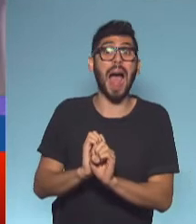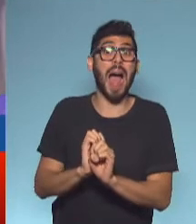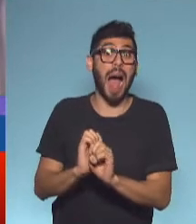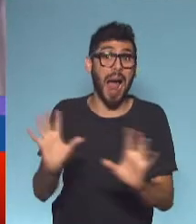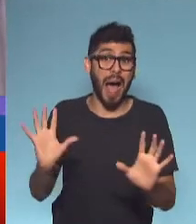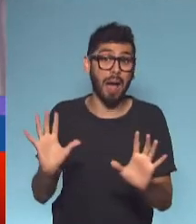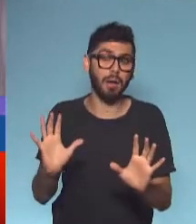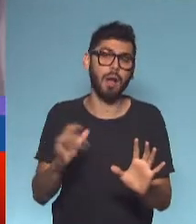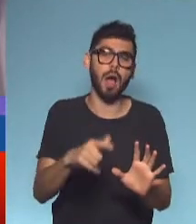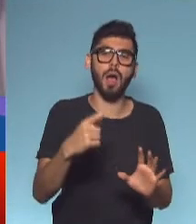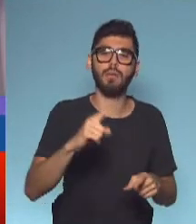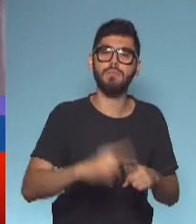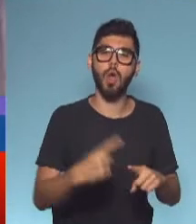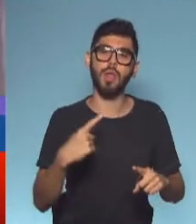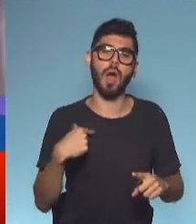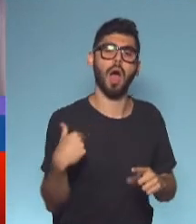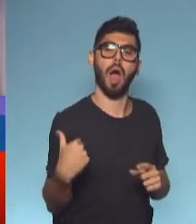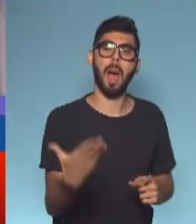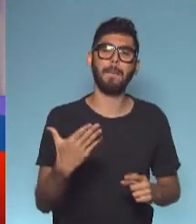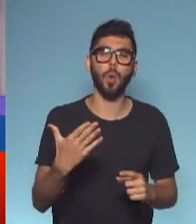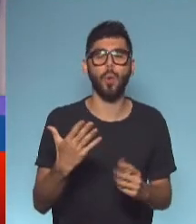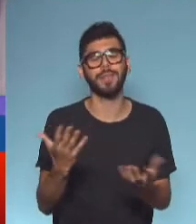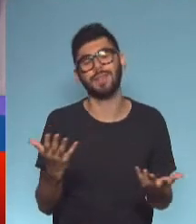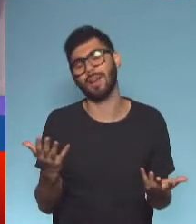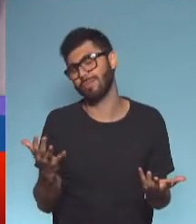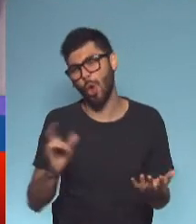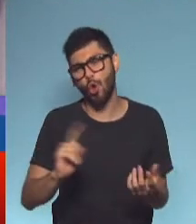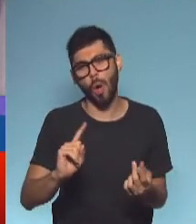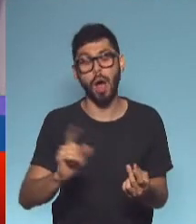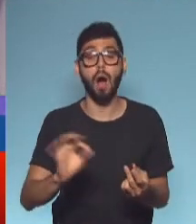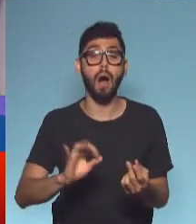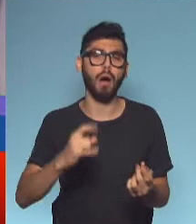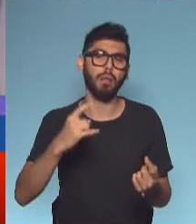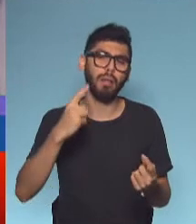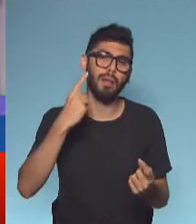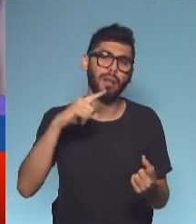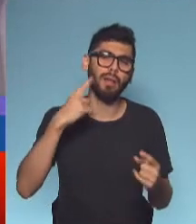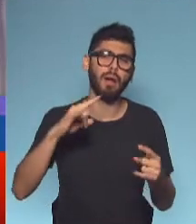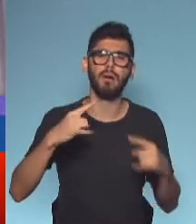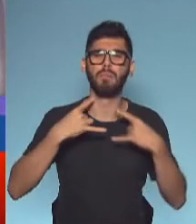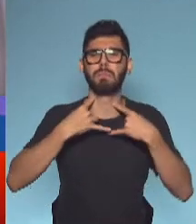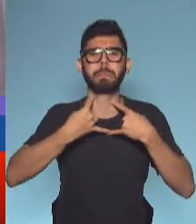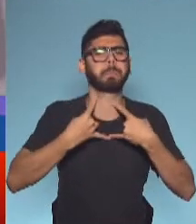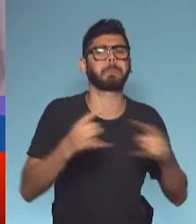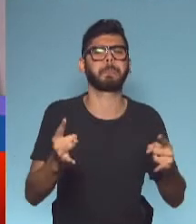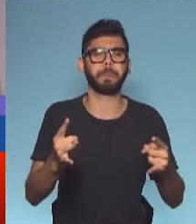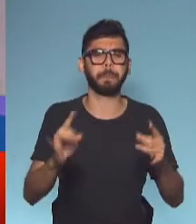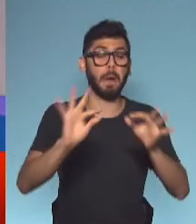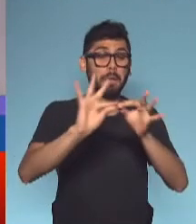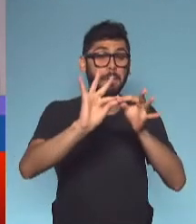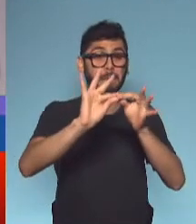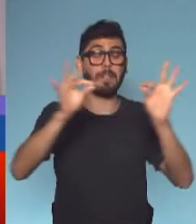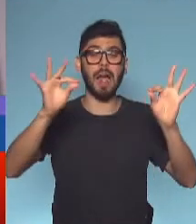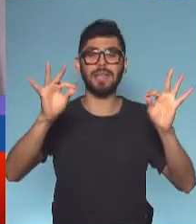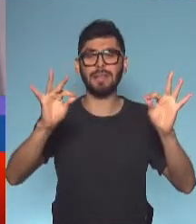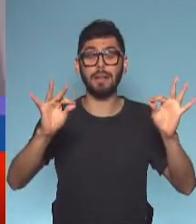para ventajitas políticas, o para el griterío de consignas que son sencillas en la consigna,